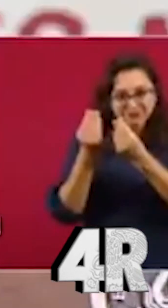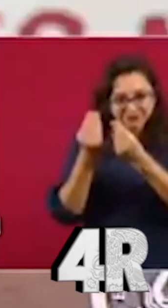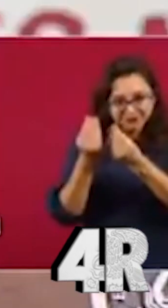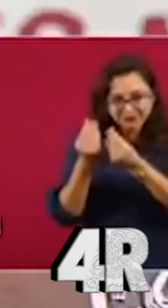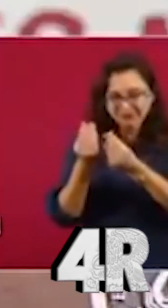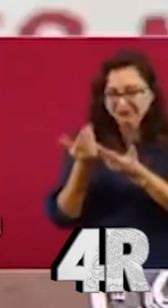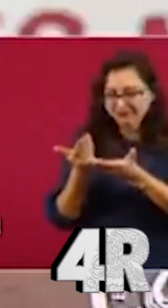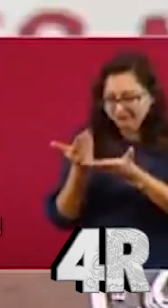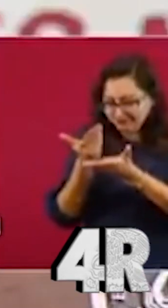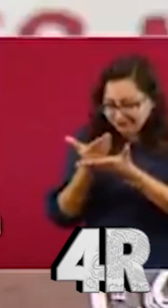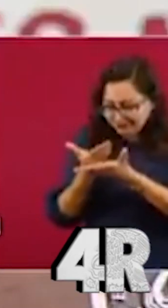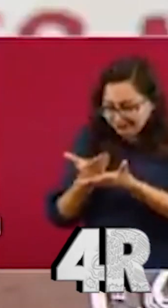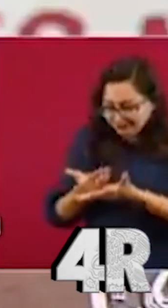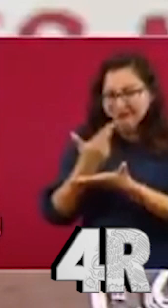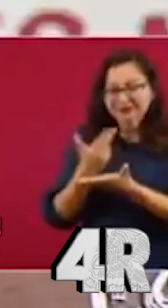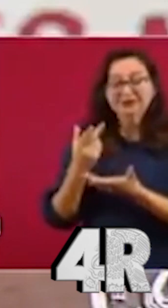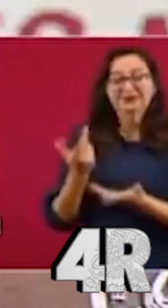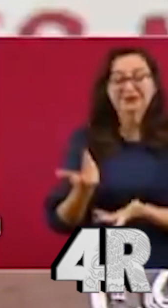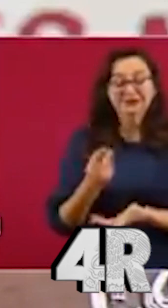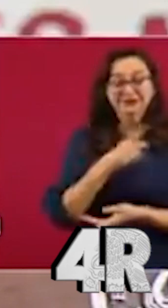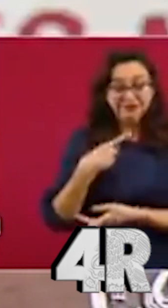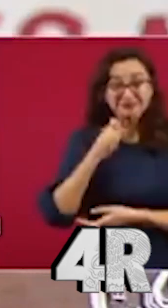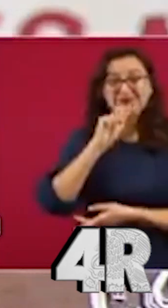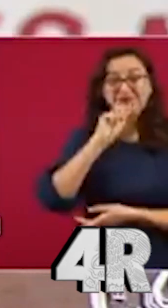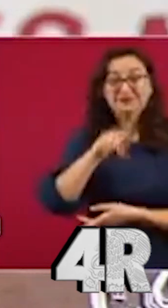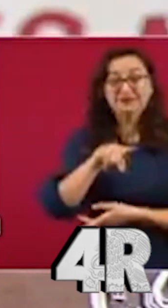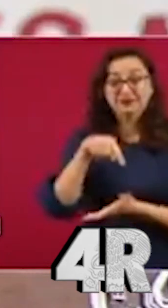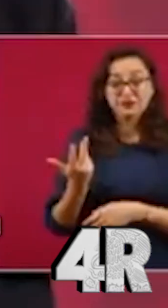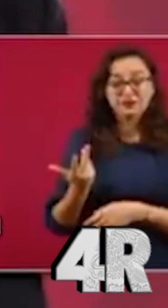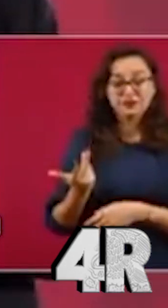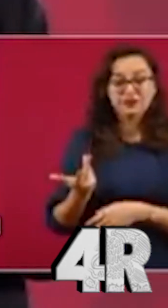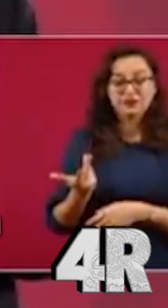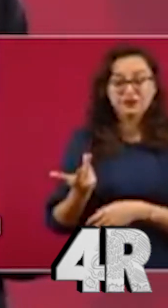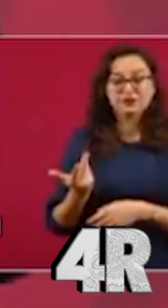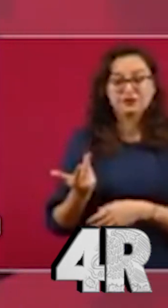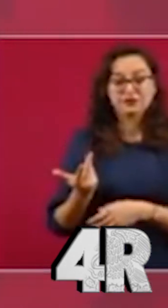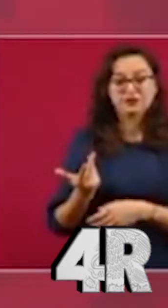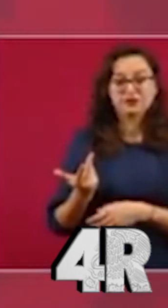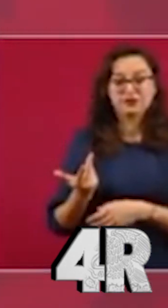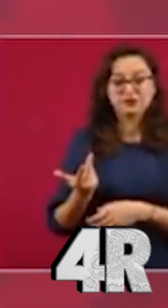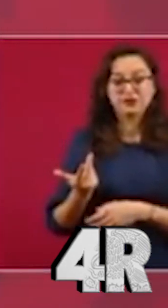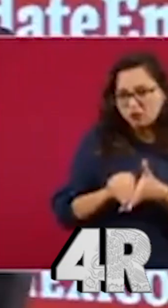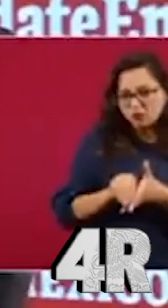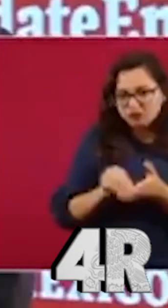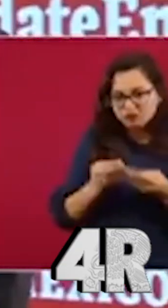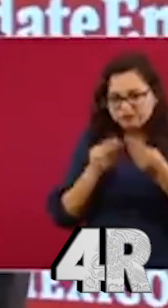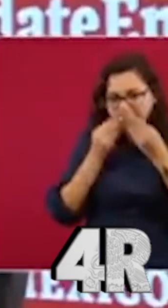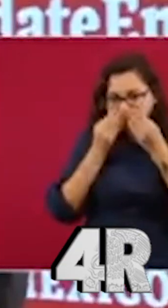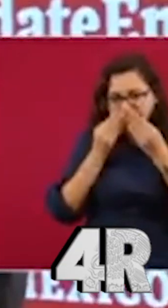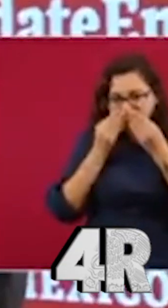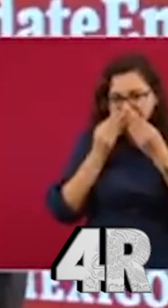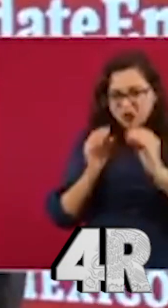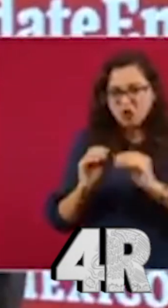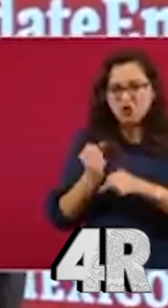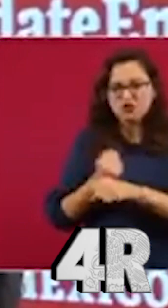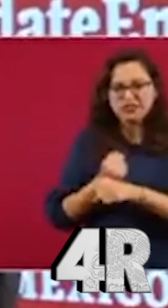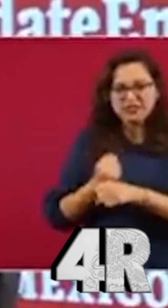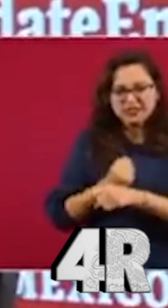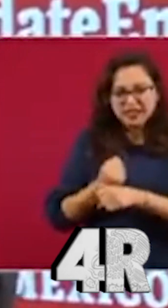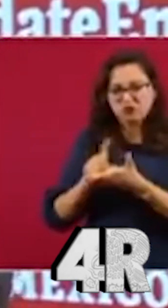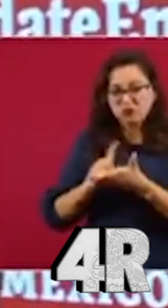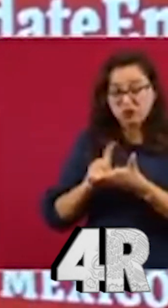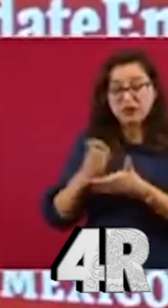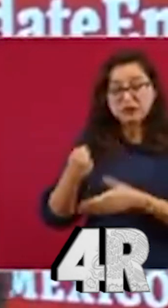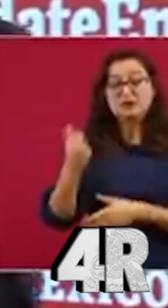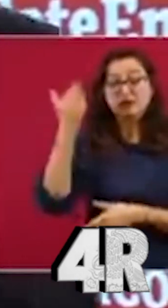entre las pruebas era es cerciorarse que no tuvieran los dólares residuos de sangre o residuos de